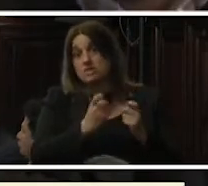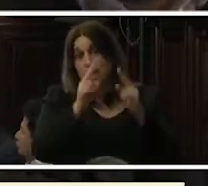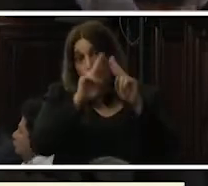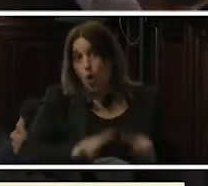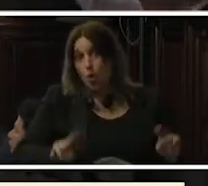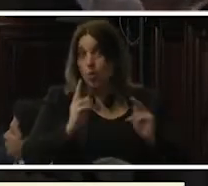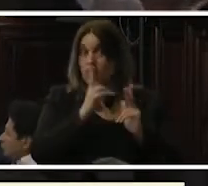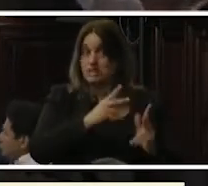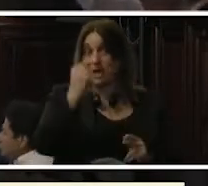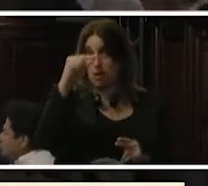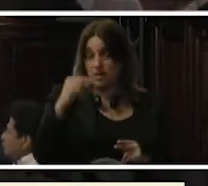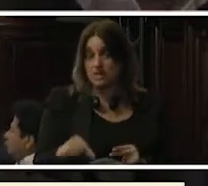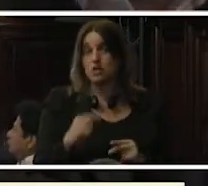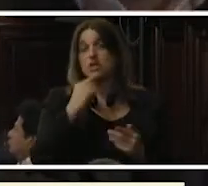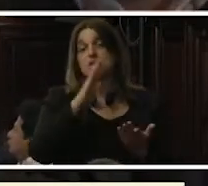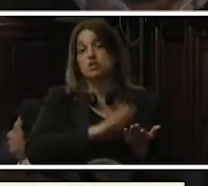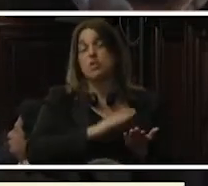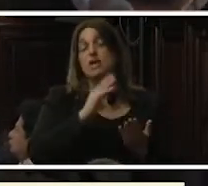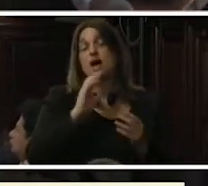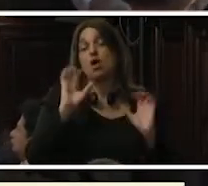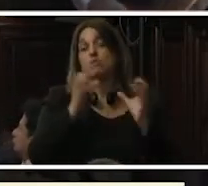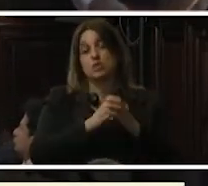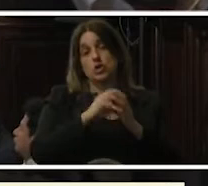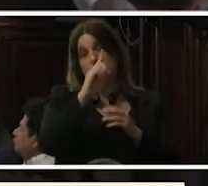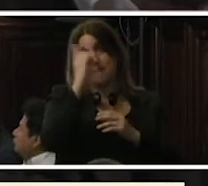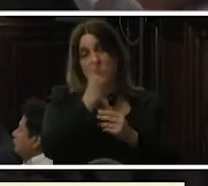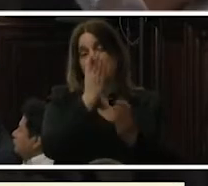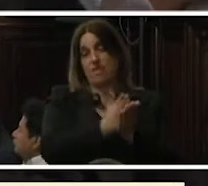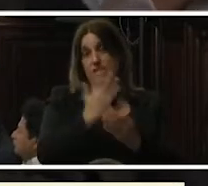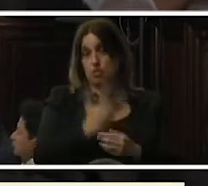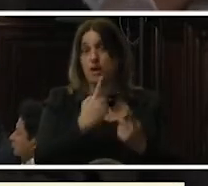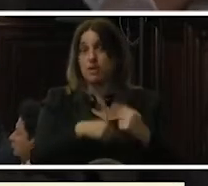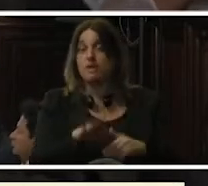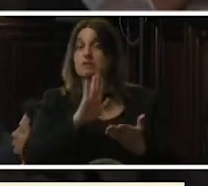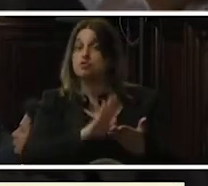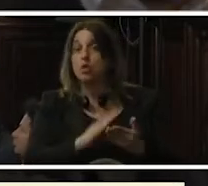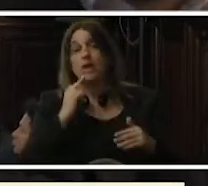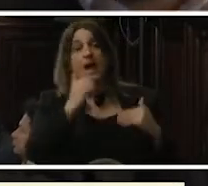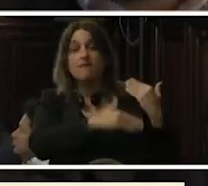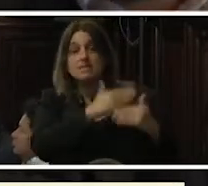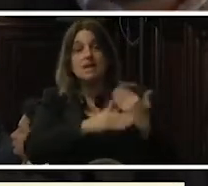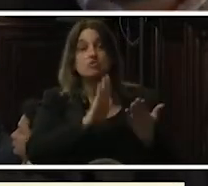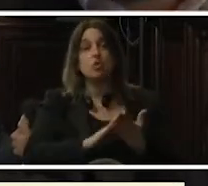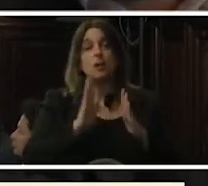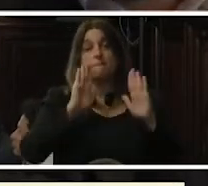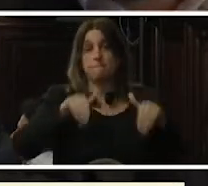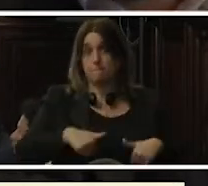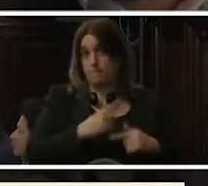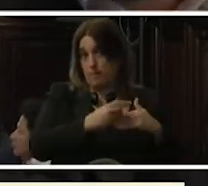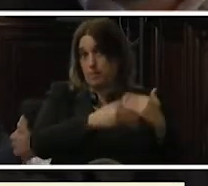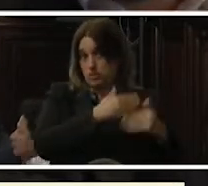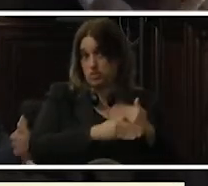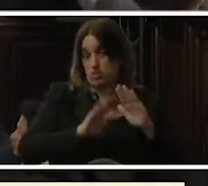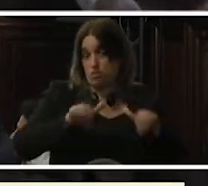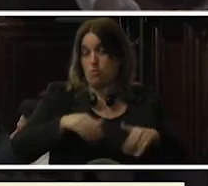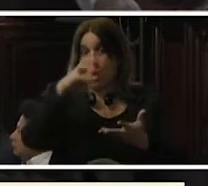Unidas y de la Comisión Interamericana de Derechos Humanos. Avanzar en los procesos de demarcación de hábitats y tierras indígenas de acuerdo